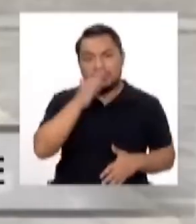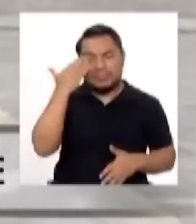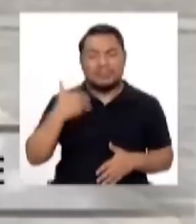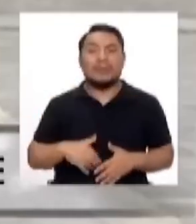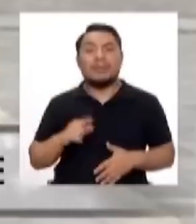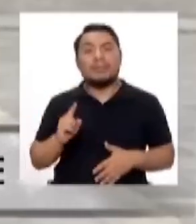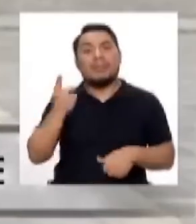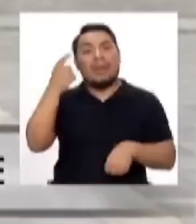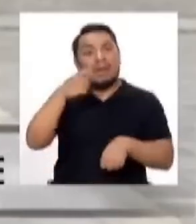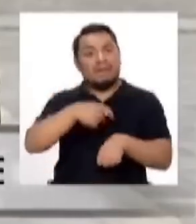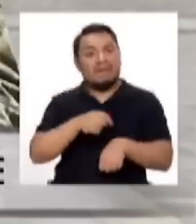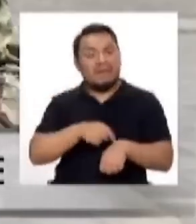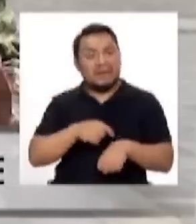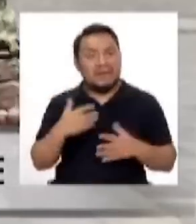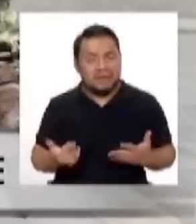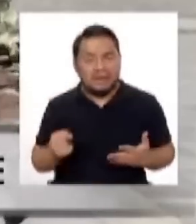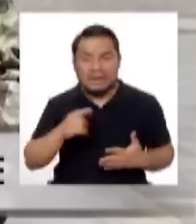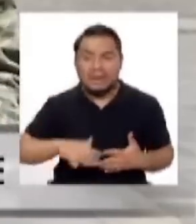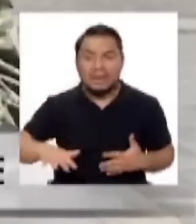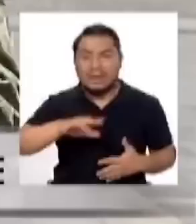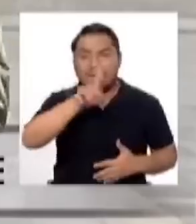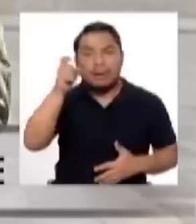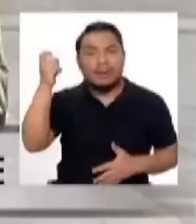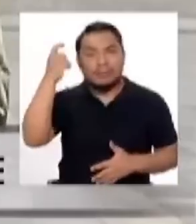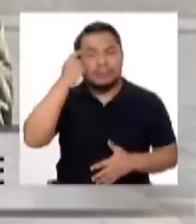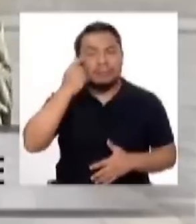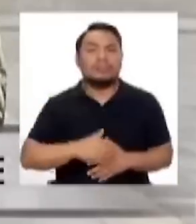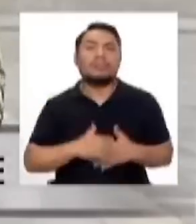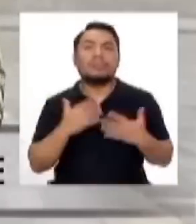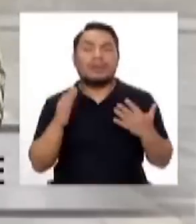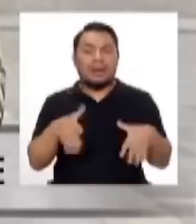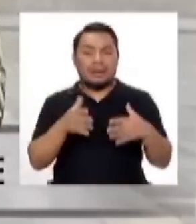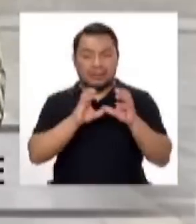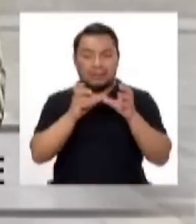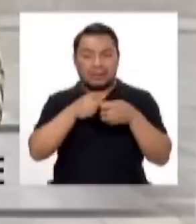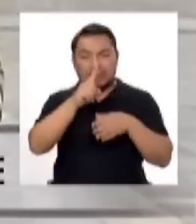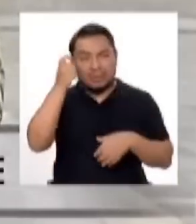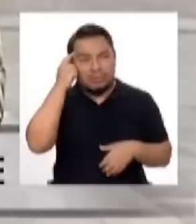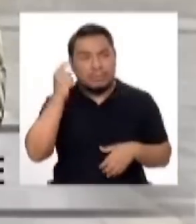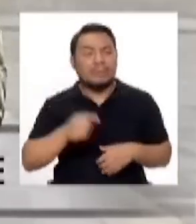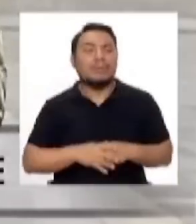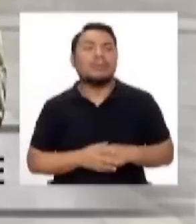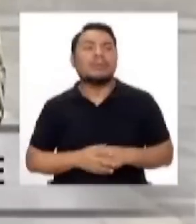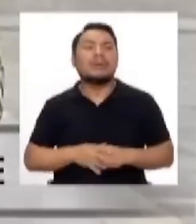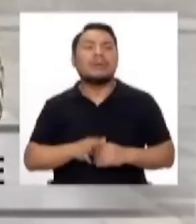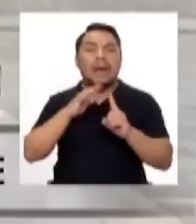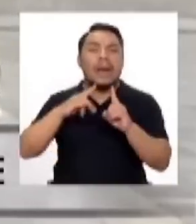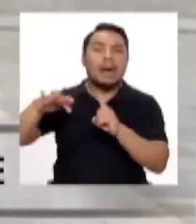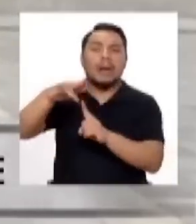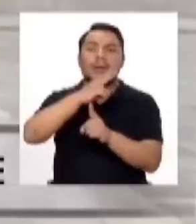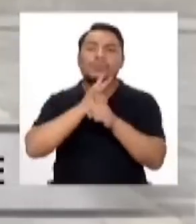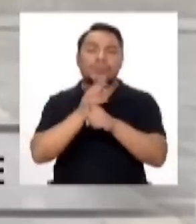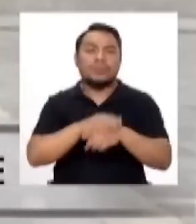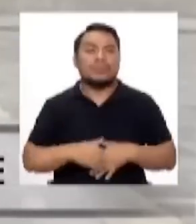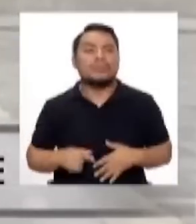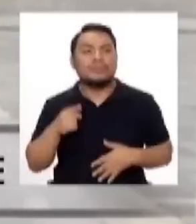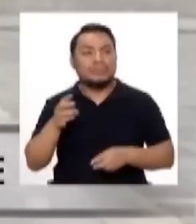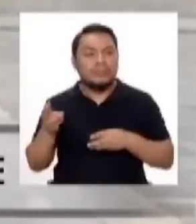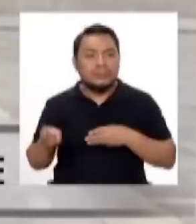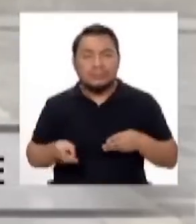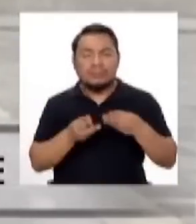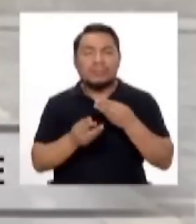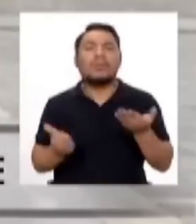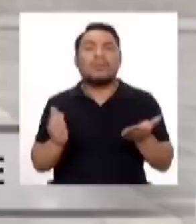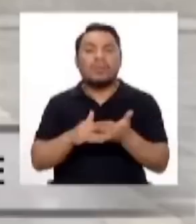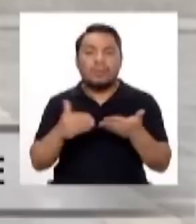vez que en el escenario político nacional hay un partido ecopolítico. De manera que esa es la forma de renovar la